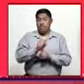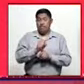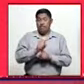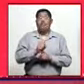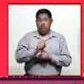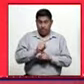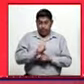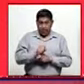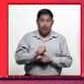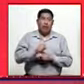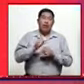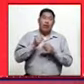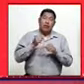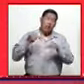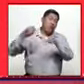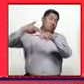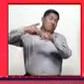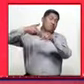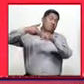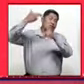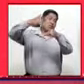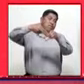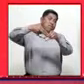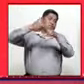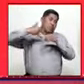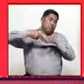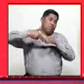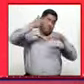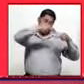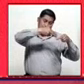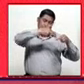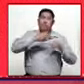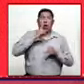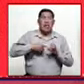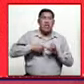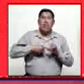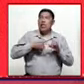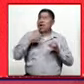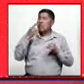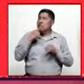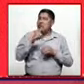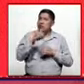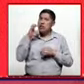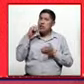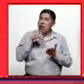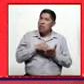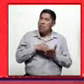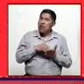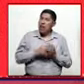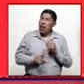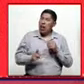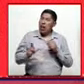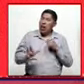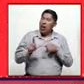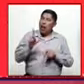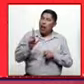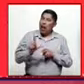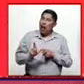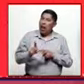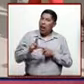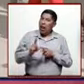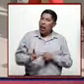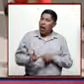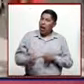infragantes cargando en varias ocasiones diésel. Aproximadamente se habla de 100.000 litros que habrían cargado en forma ilegal.